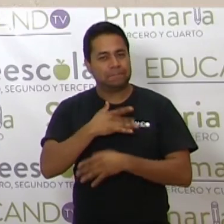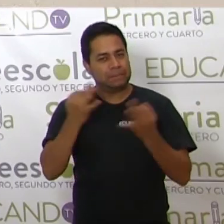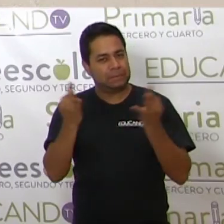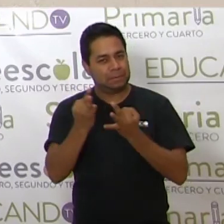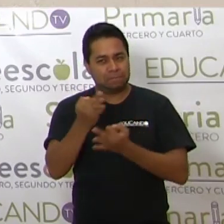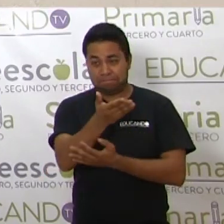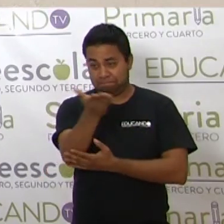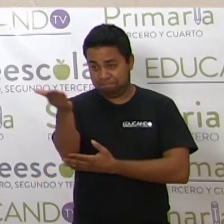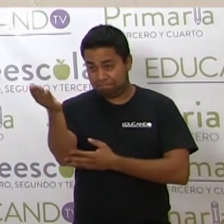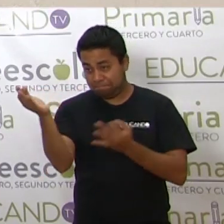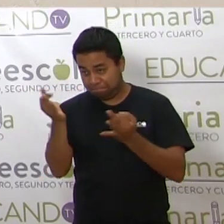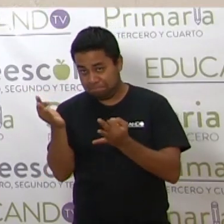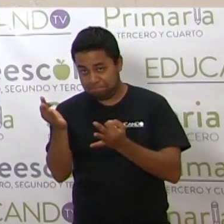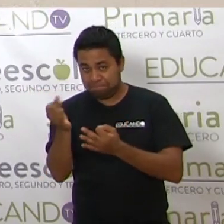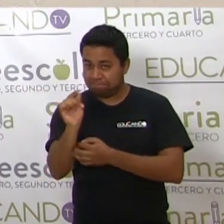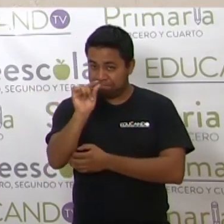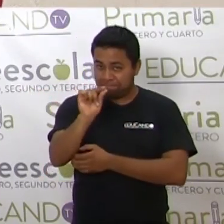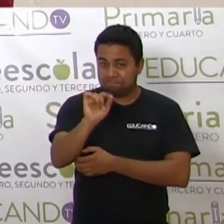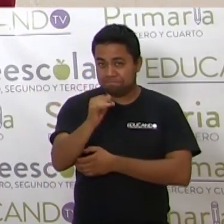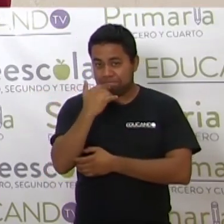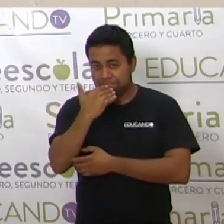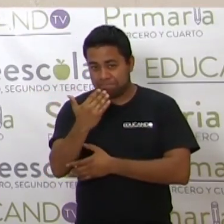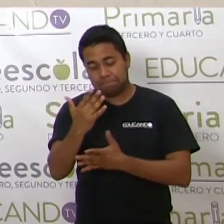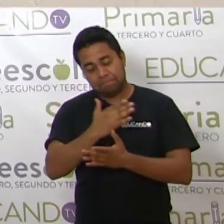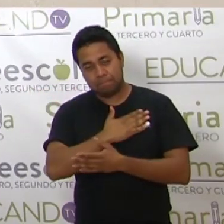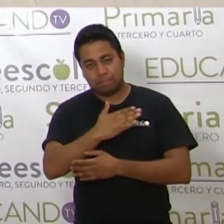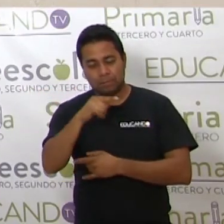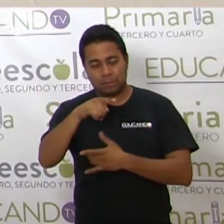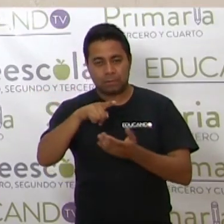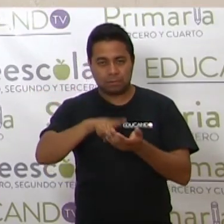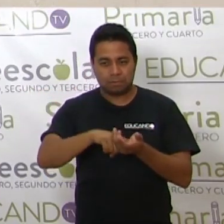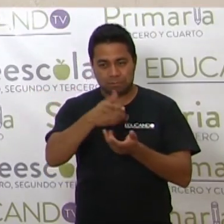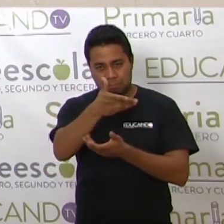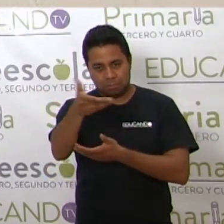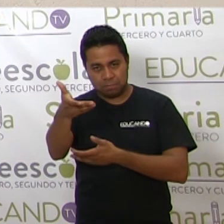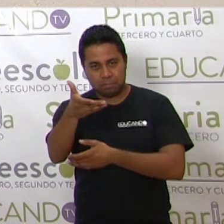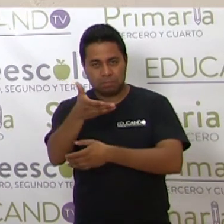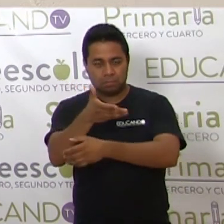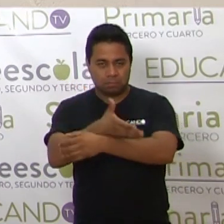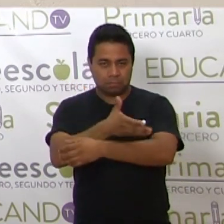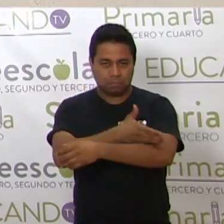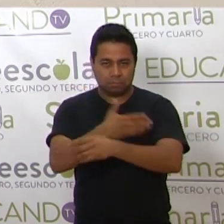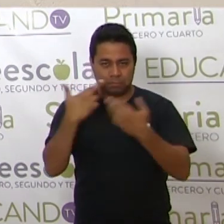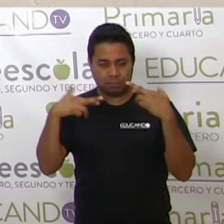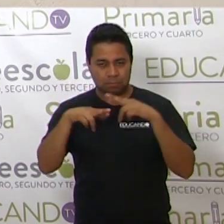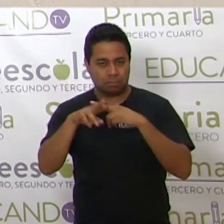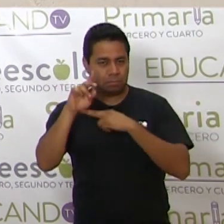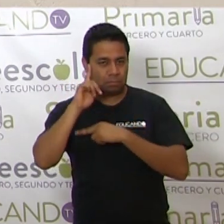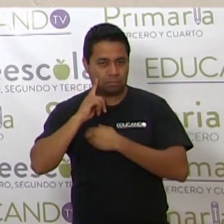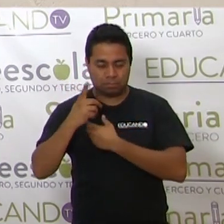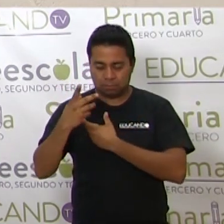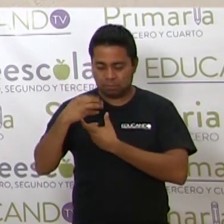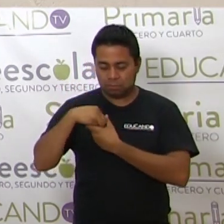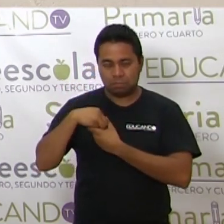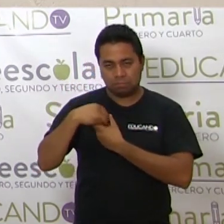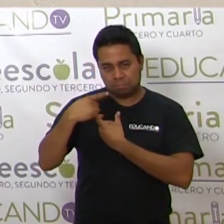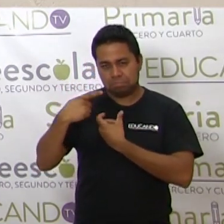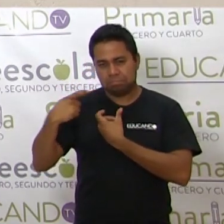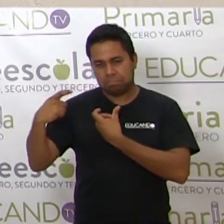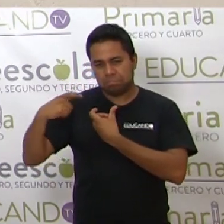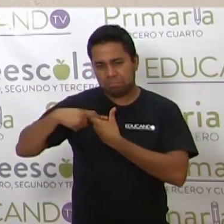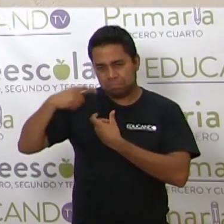chicos tienen frío tantito sí en el estudio nos está acompañando una maestra que se integra a